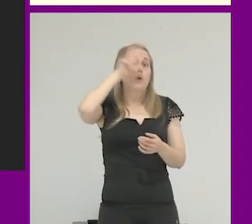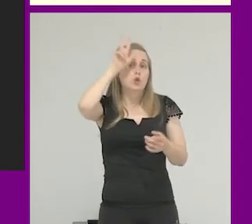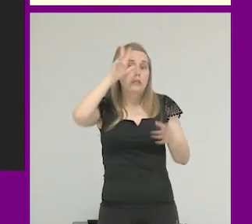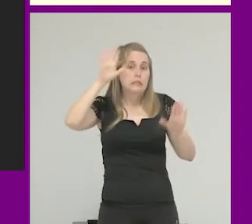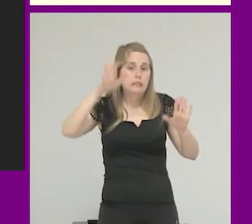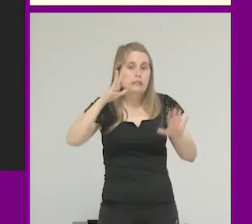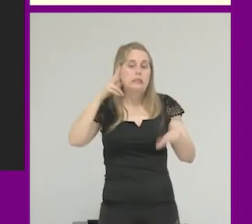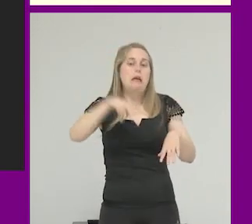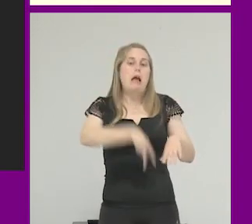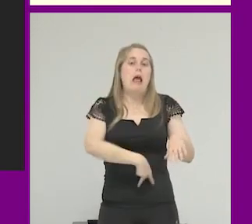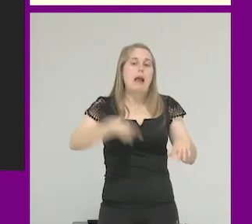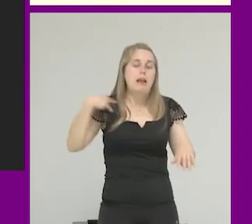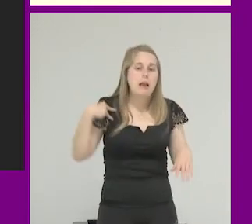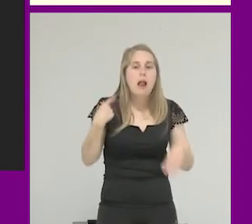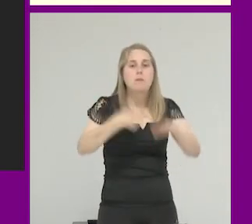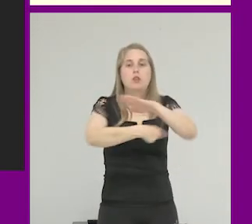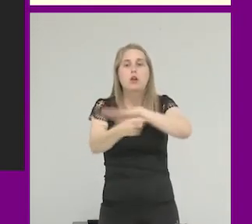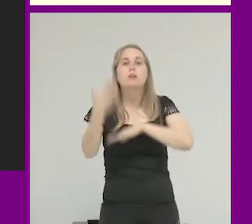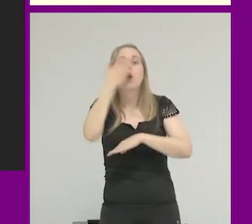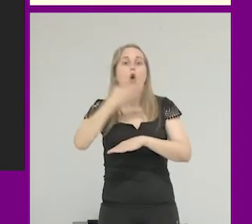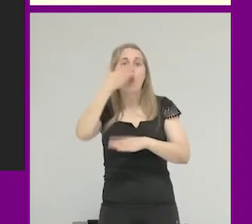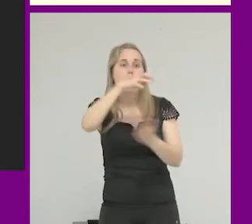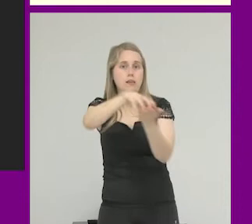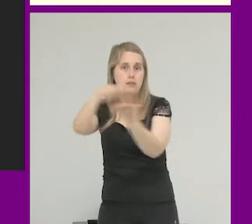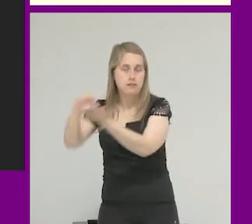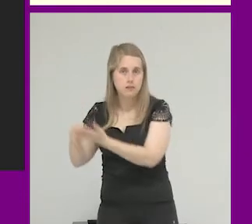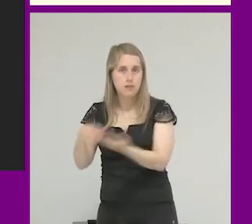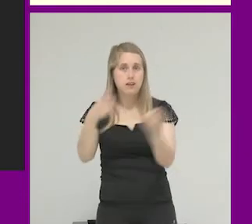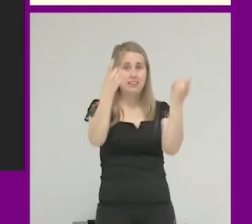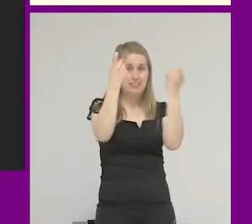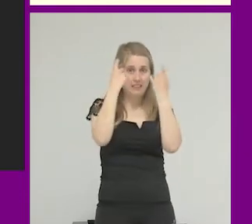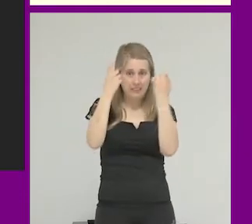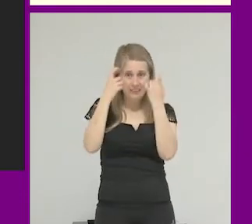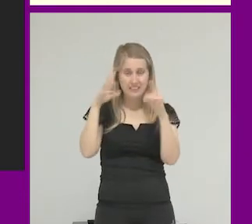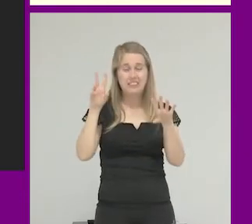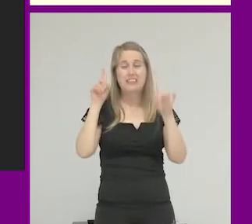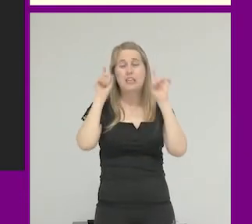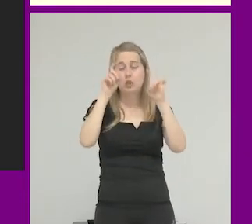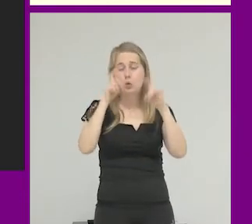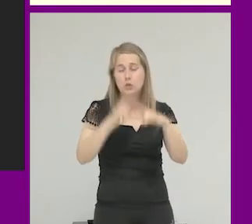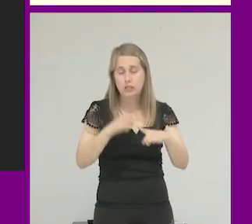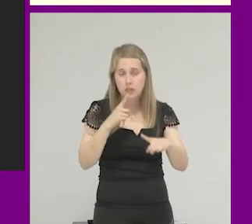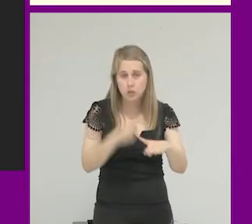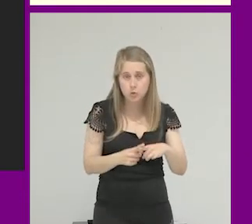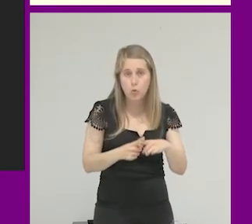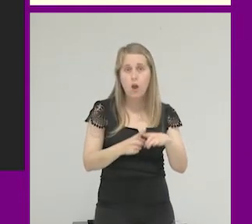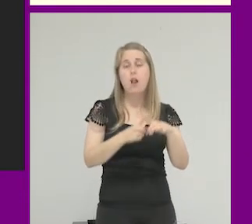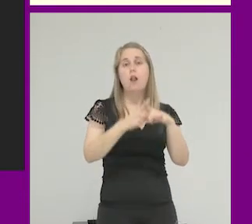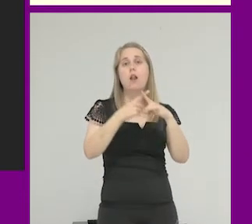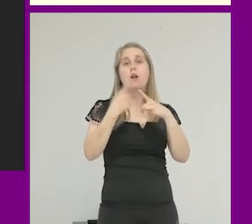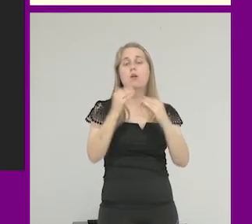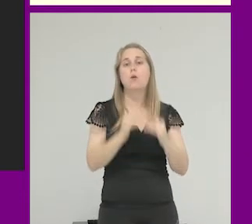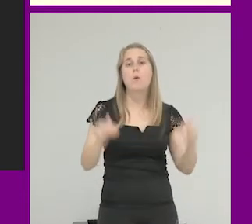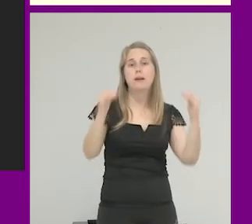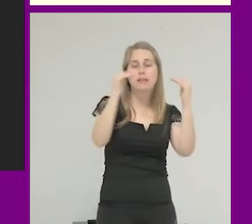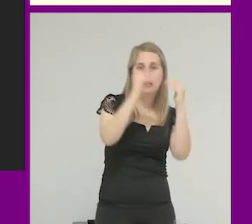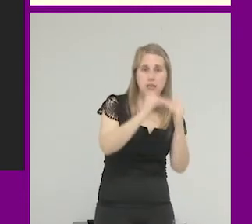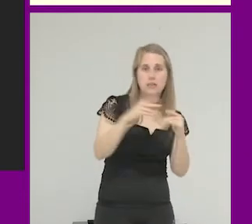da, Vitoria Gasteizeko ikastetxeetan ikasleen sexu hezkuntzarako dauden materialek berdintasunari eta